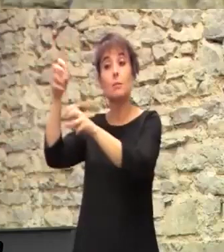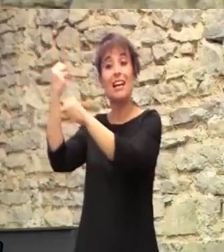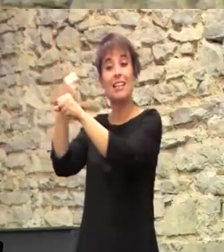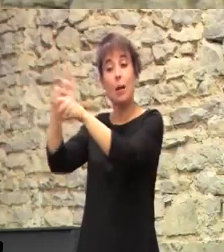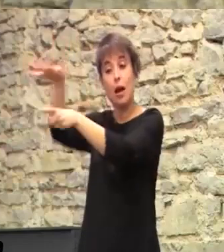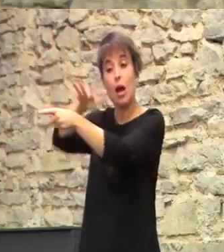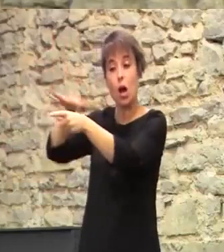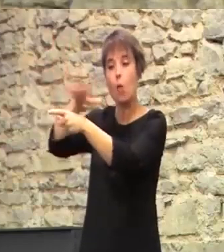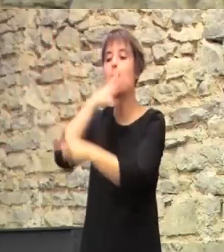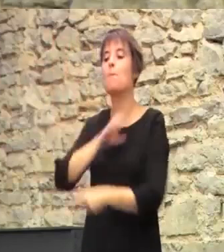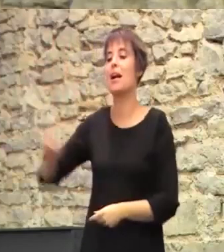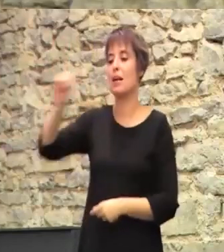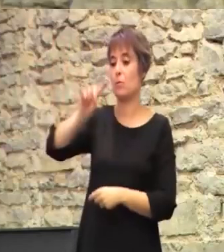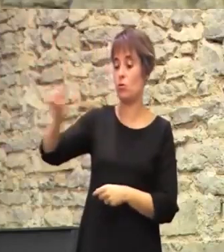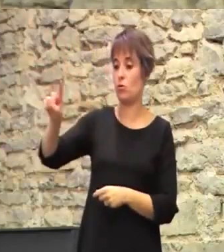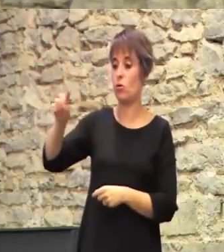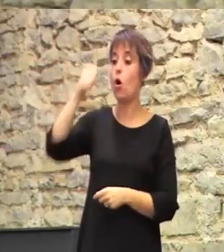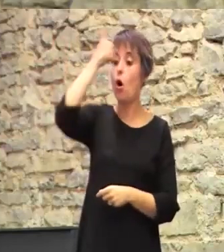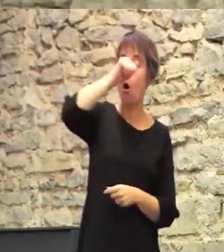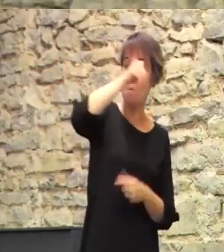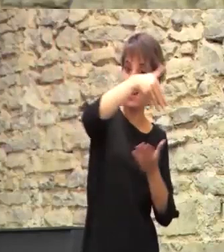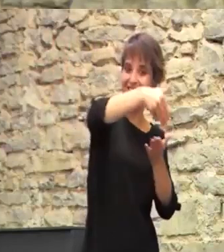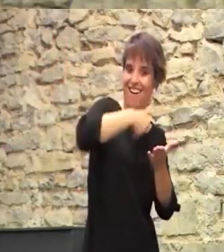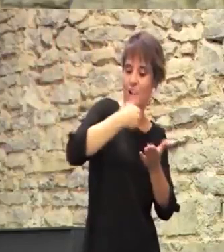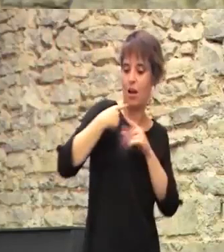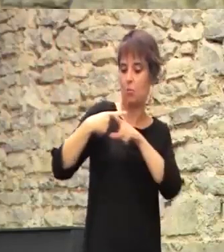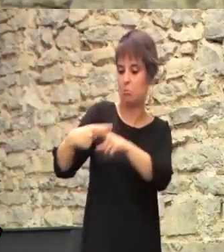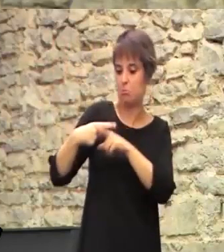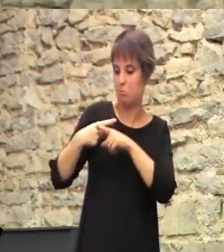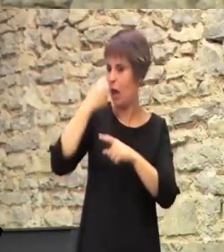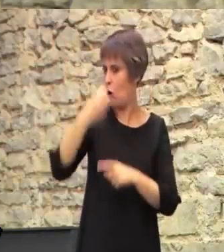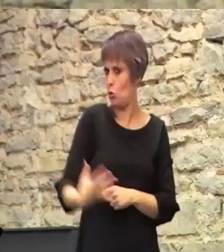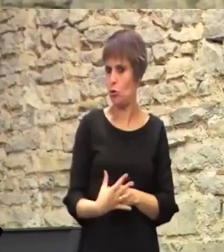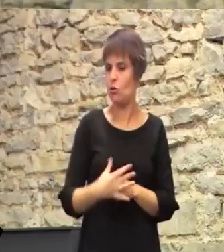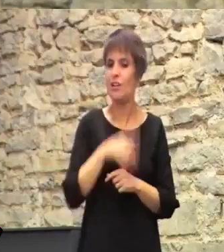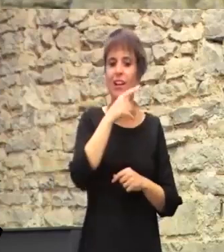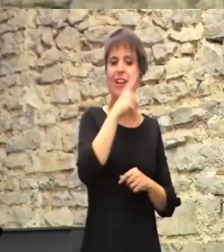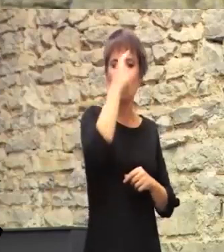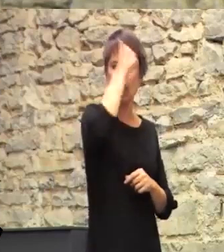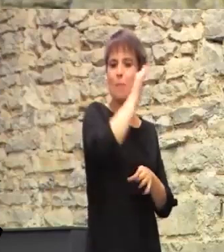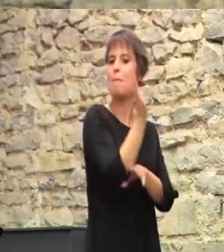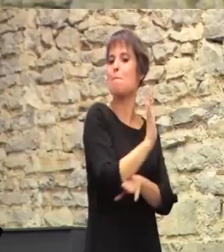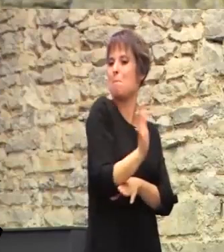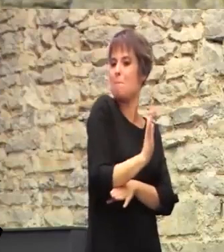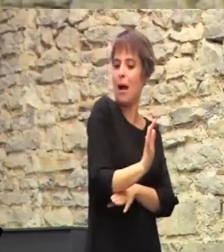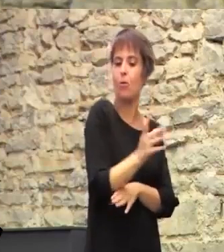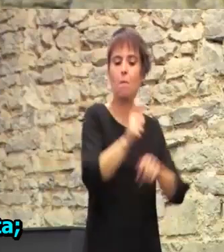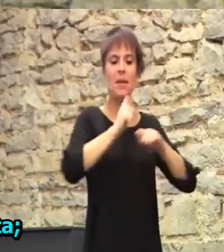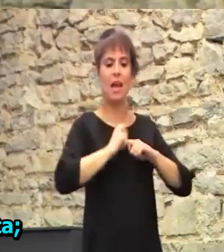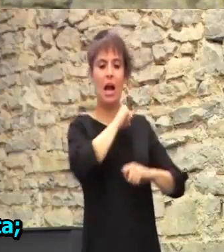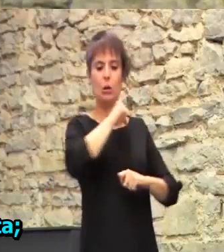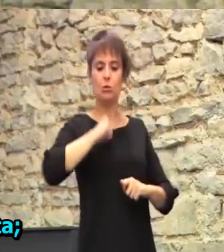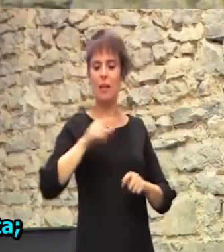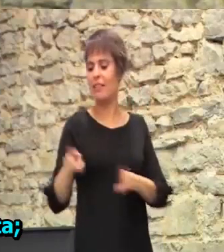es una panacea con lo que el ganada para ambos y es un tío muy majo que me hace sentir igual de autónoma aunque no gane lo mío